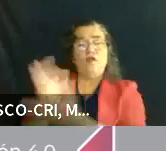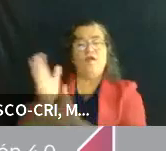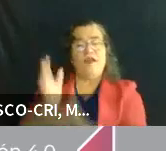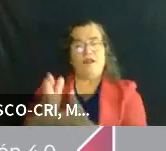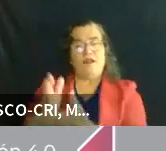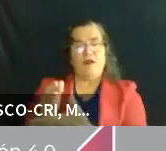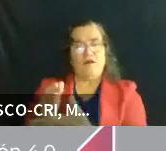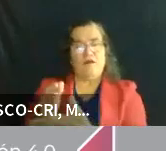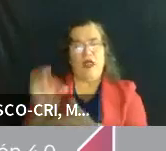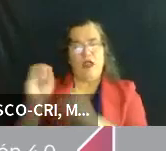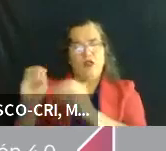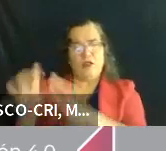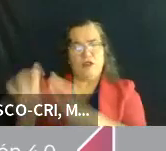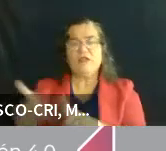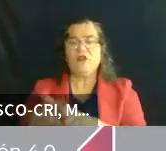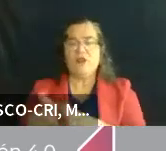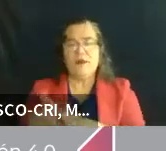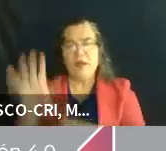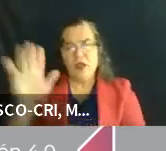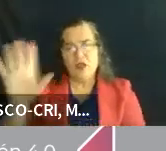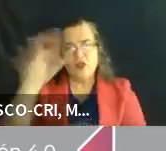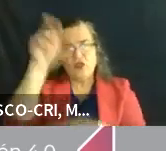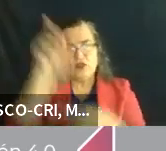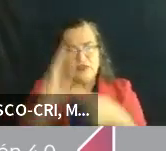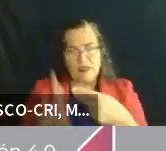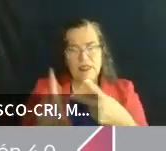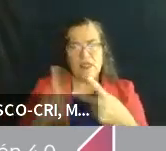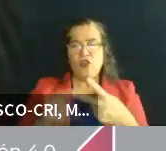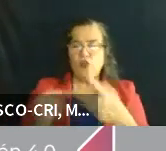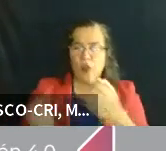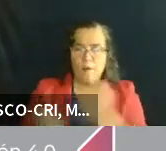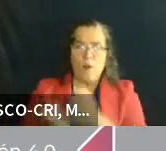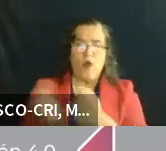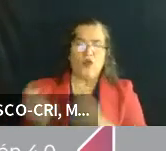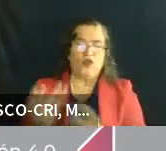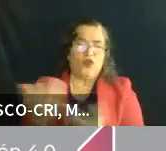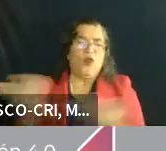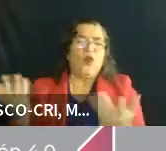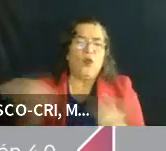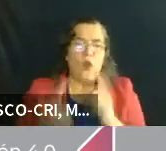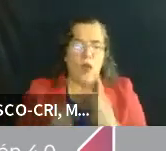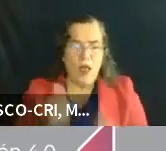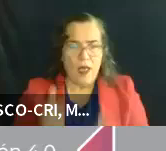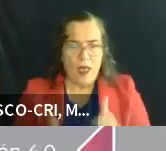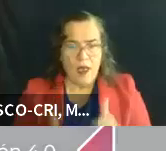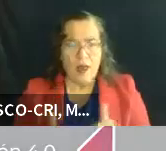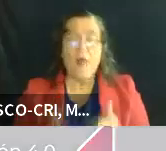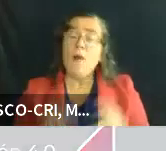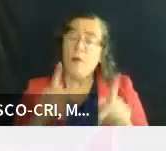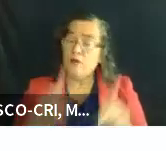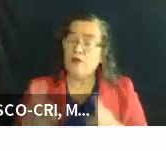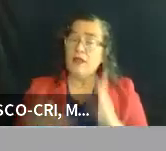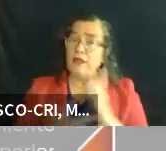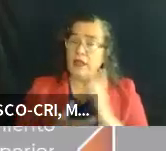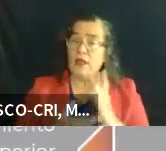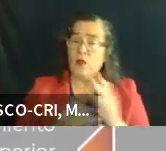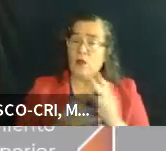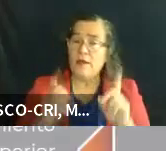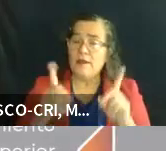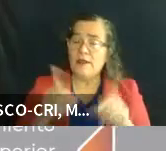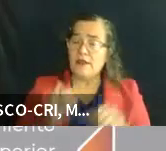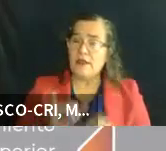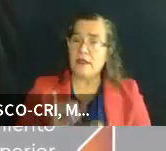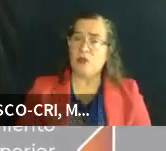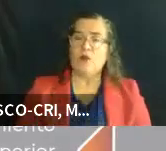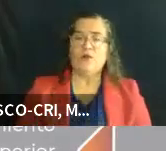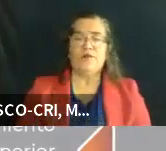sino también en términos de su diseño y su apoyo a través de personal técnico-administrativo.